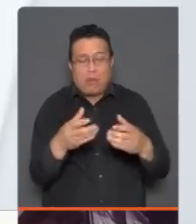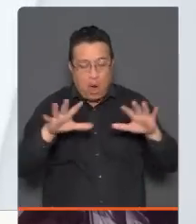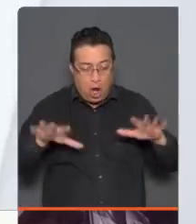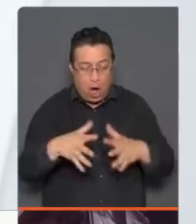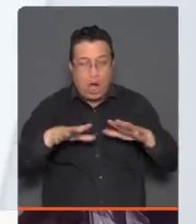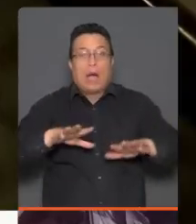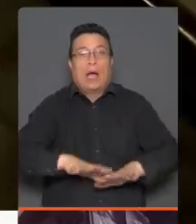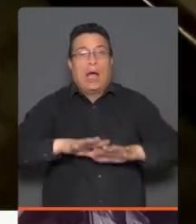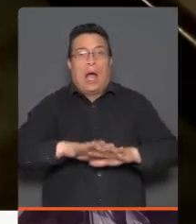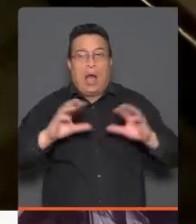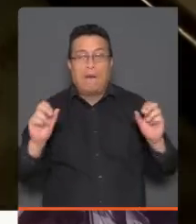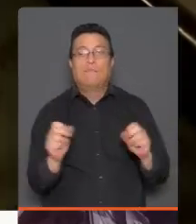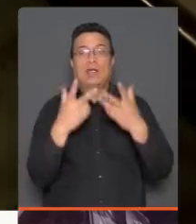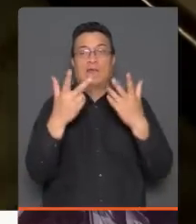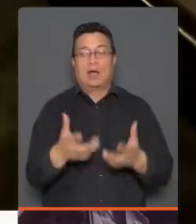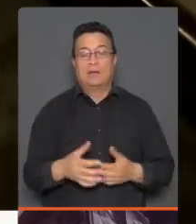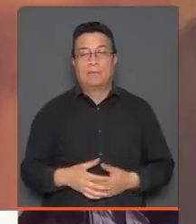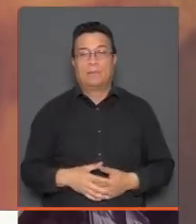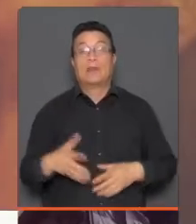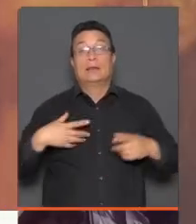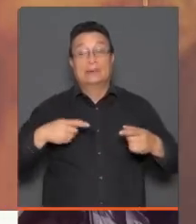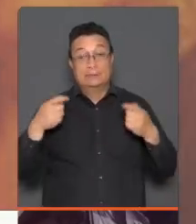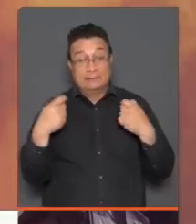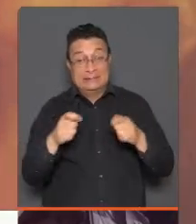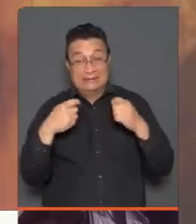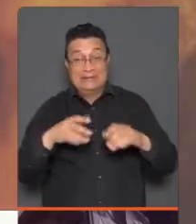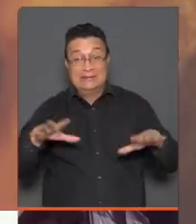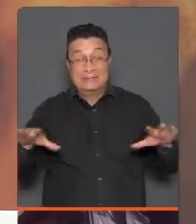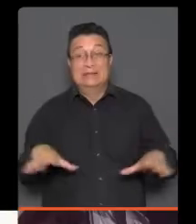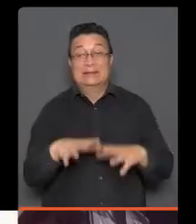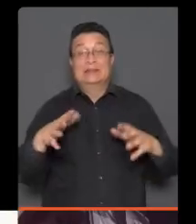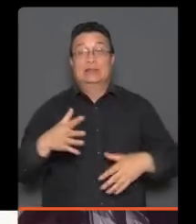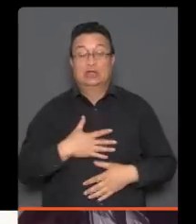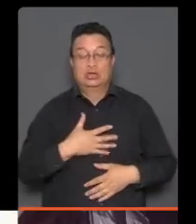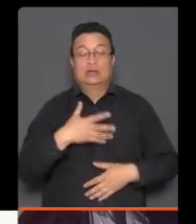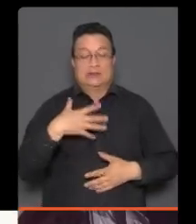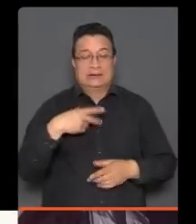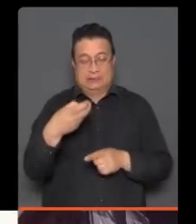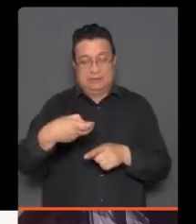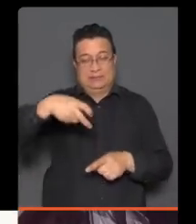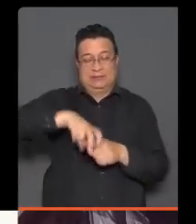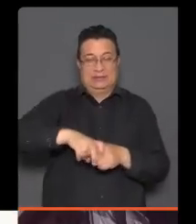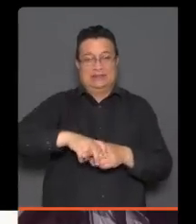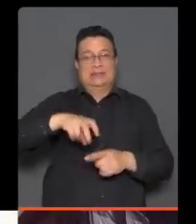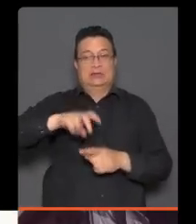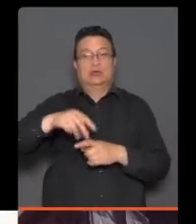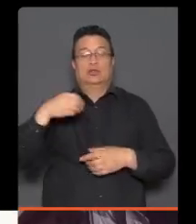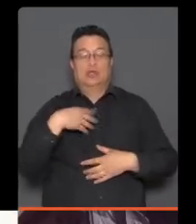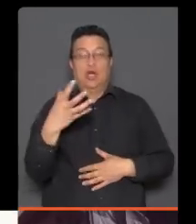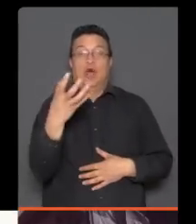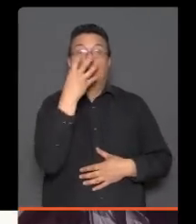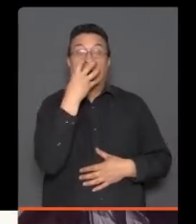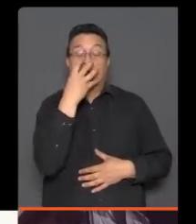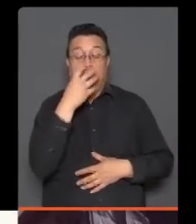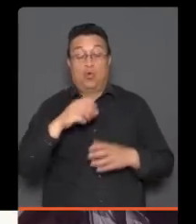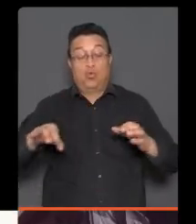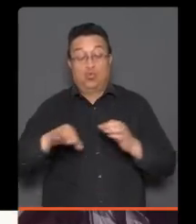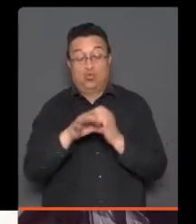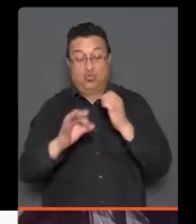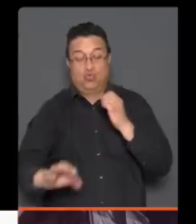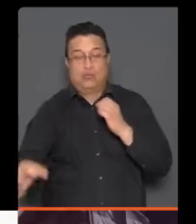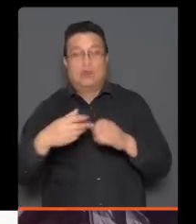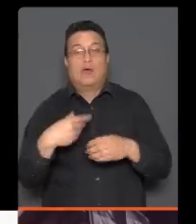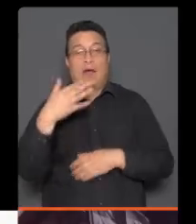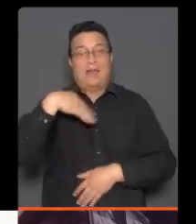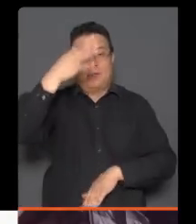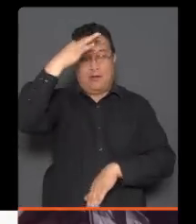reanimarla. Intentamos auxiliarla. Yo traté de que se sentara en el sillón. Le aplicamos oxígeno mediante un tubo que compramos cuando yo estuve